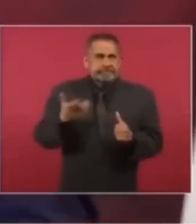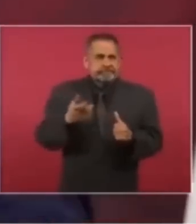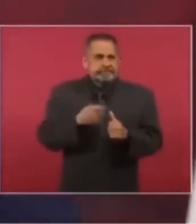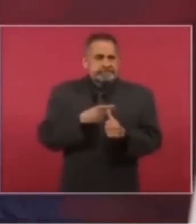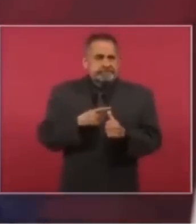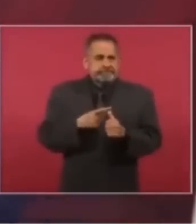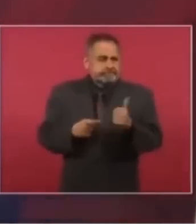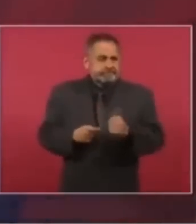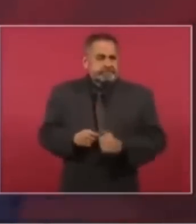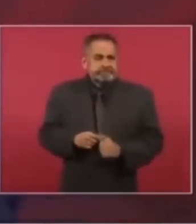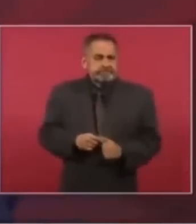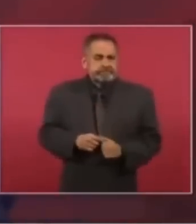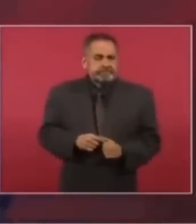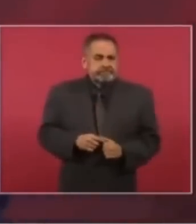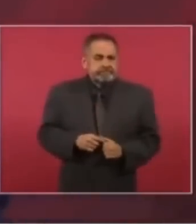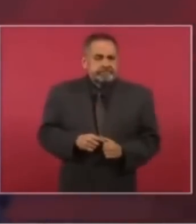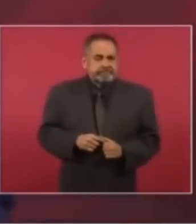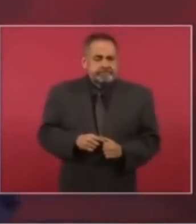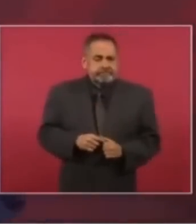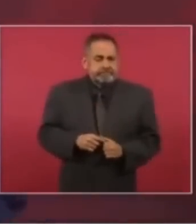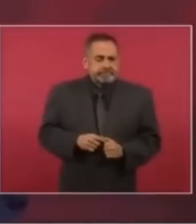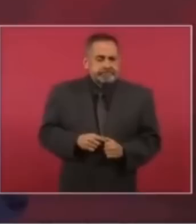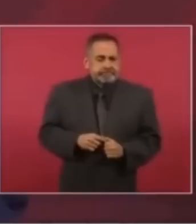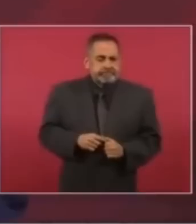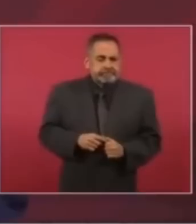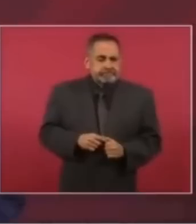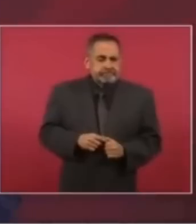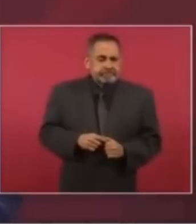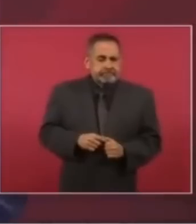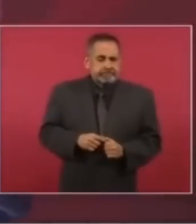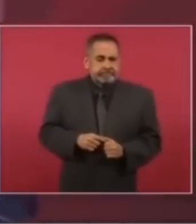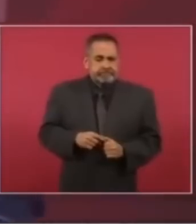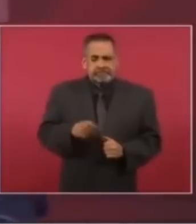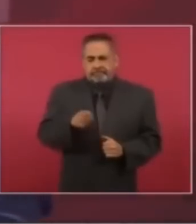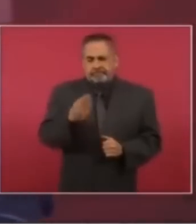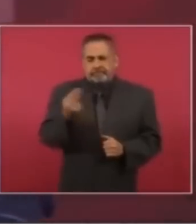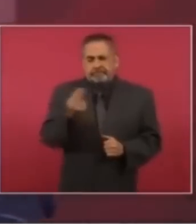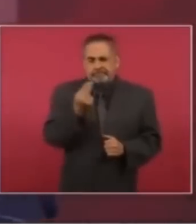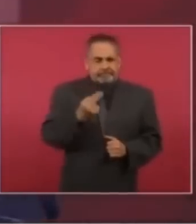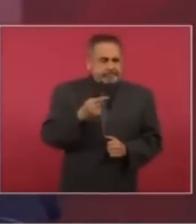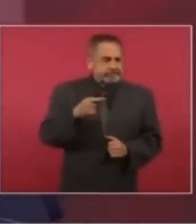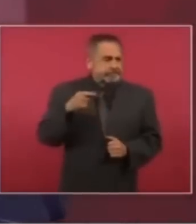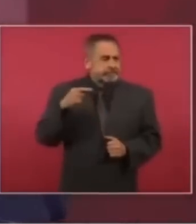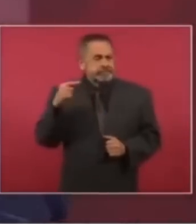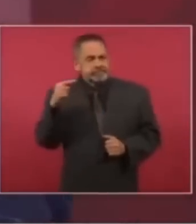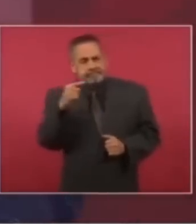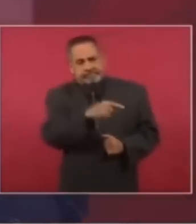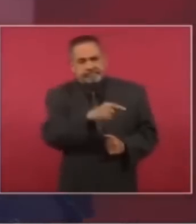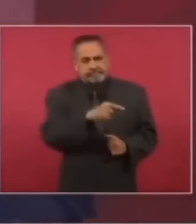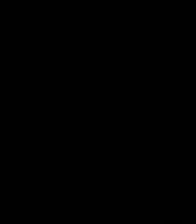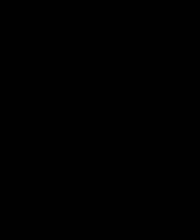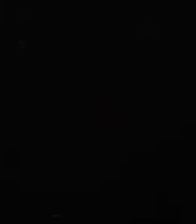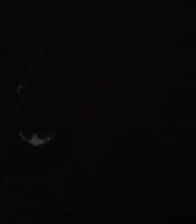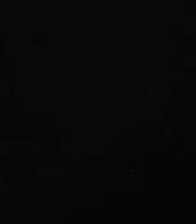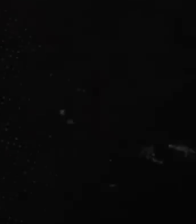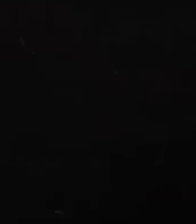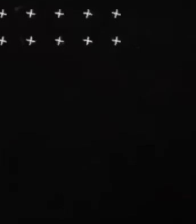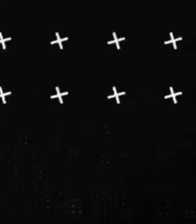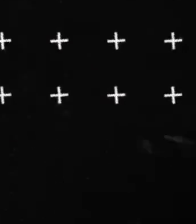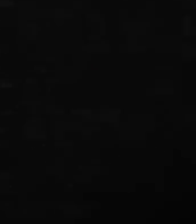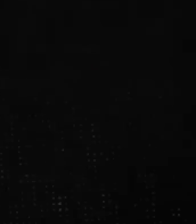que se tenga mayoría calificada en el Congreso.